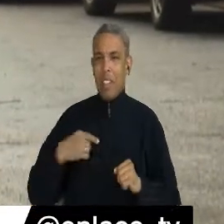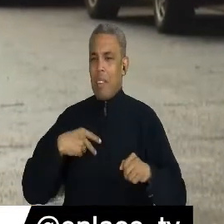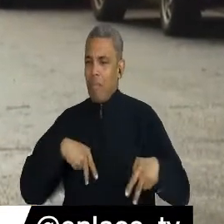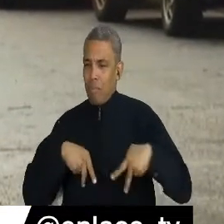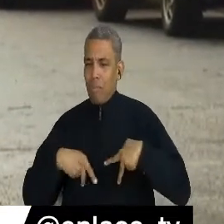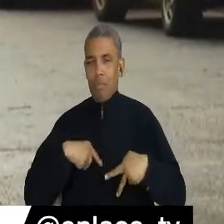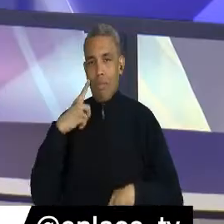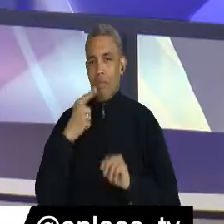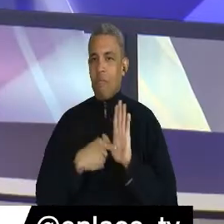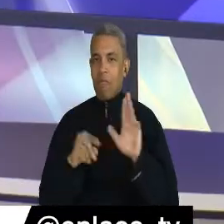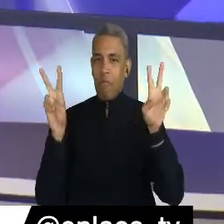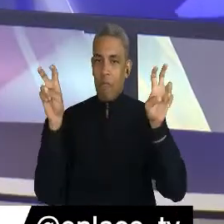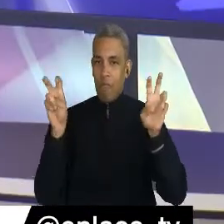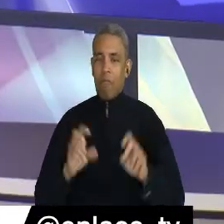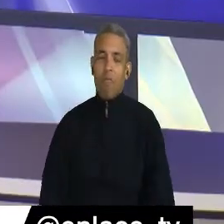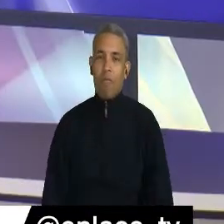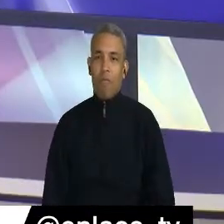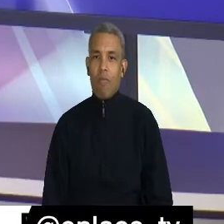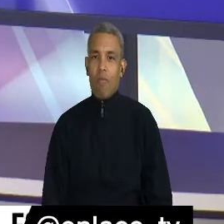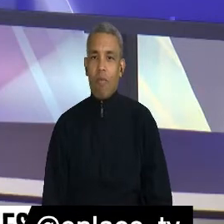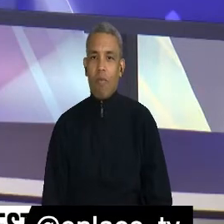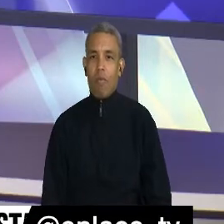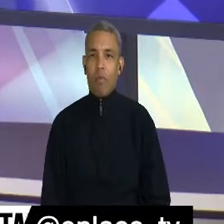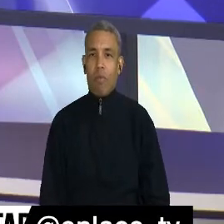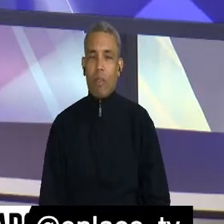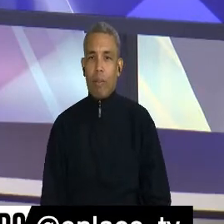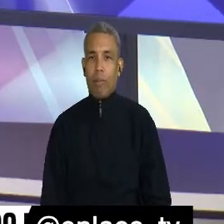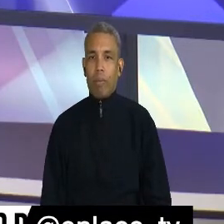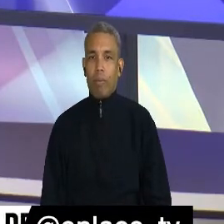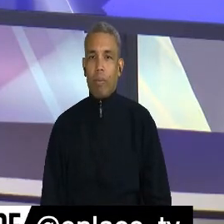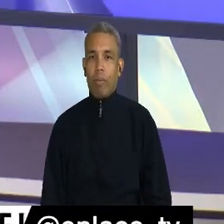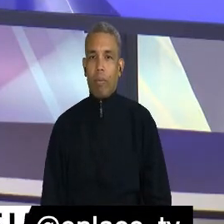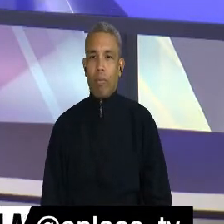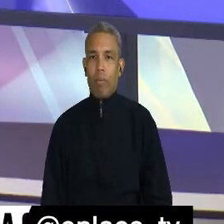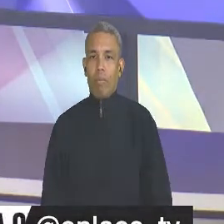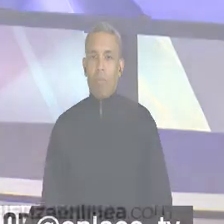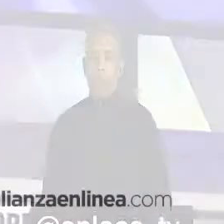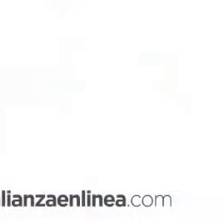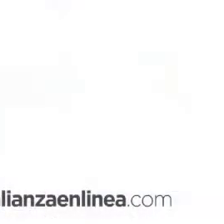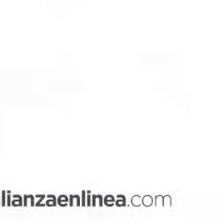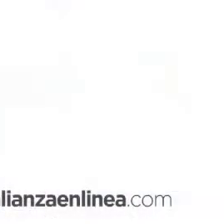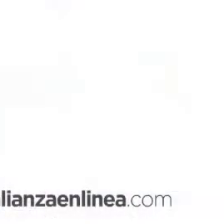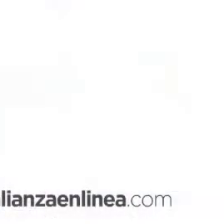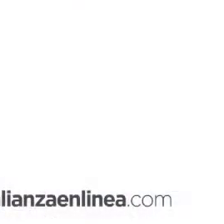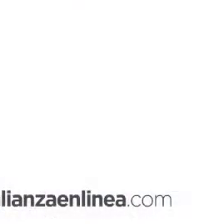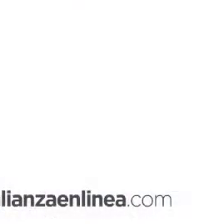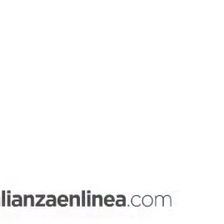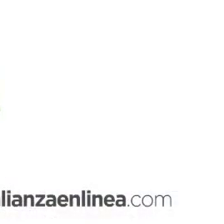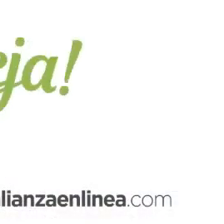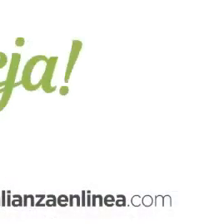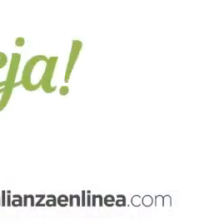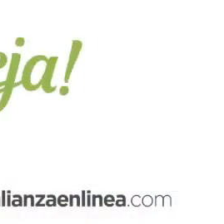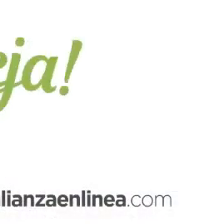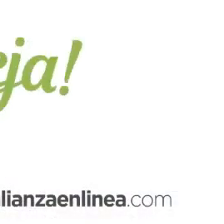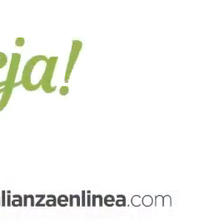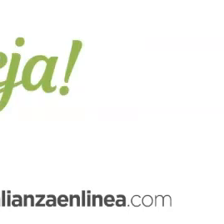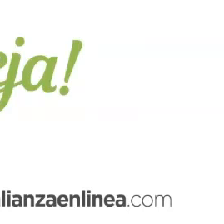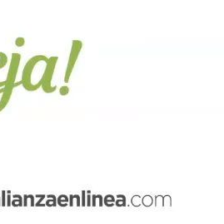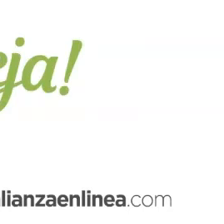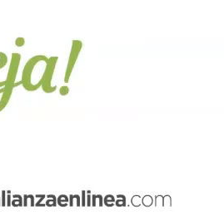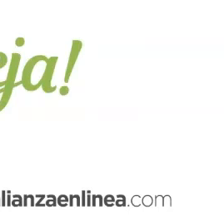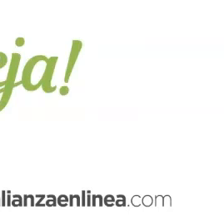actividad. Porque creen en Barranca Bermeja, Alianza Inmobiliaria, líder en la prestación de servicios inmobiliarios, abre sus puertas en el puerto